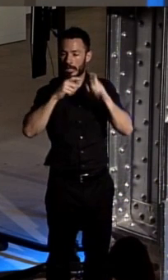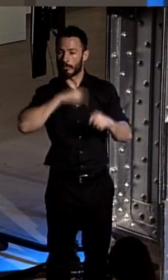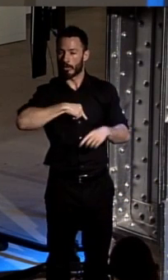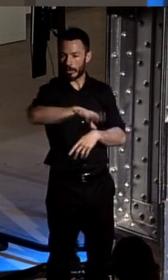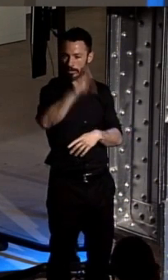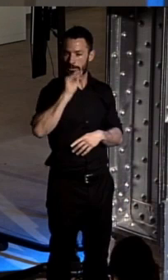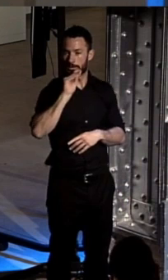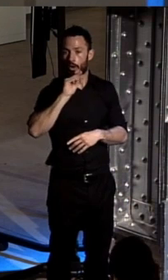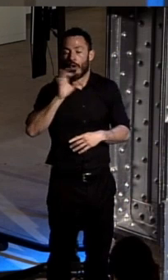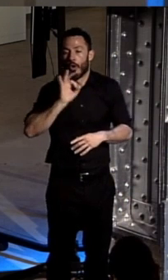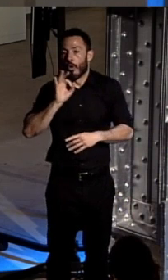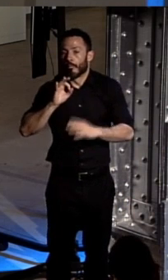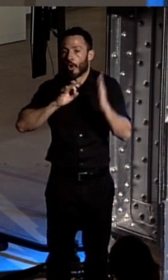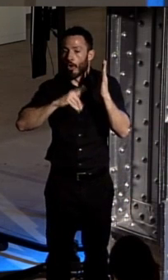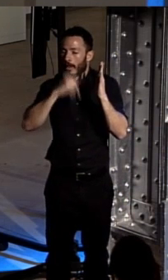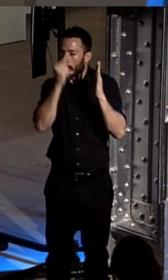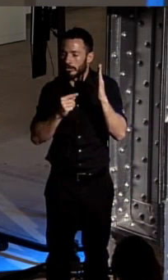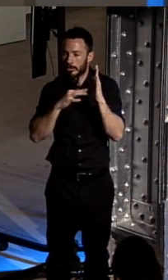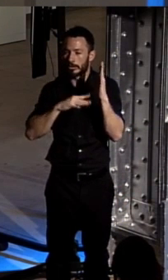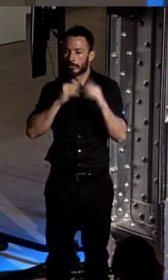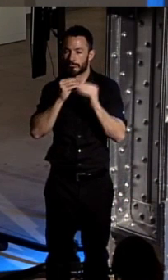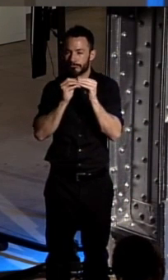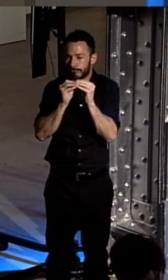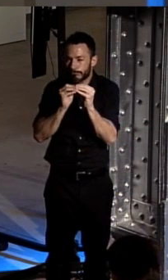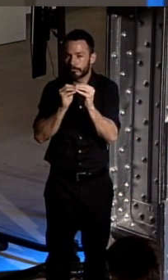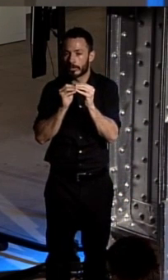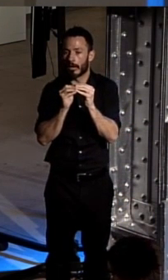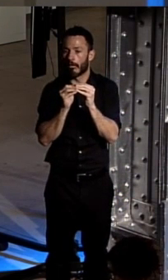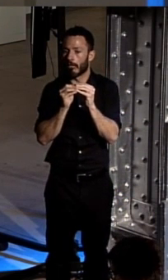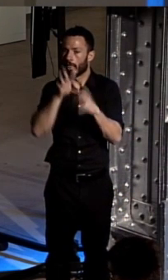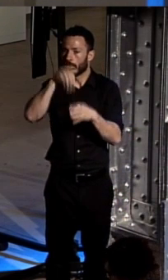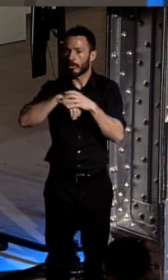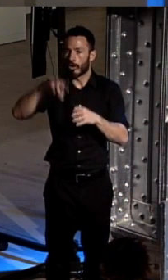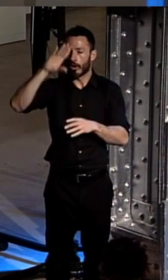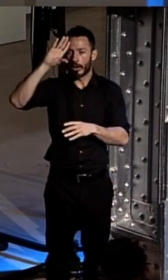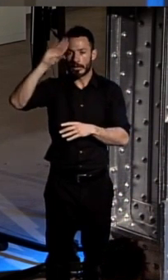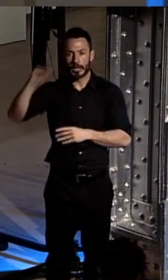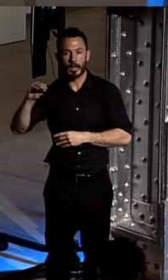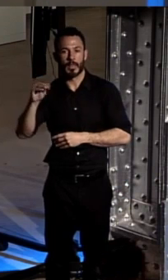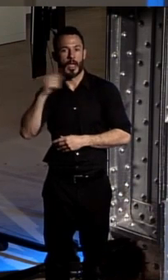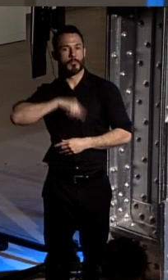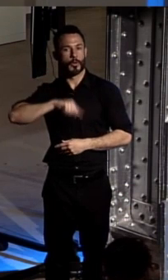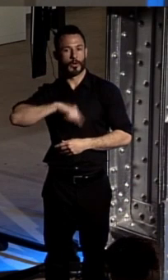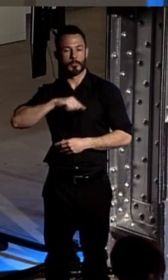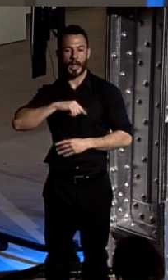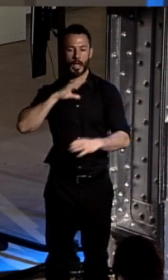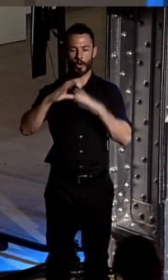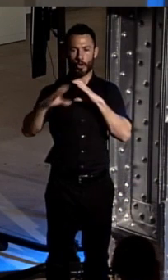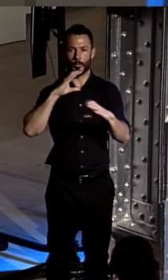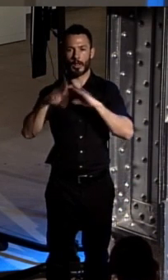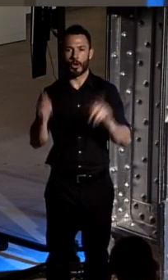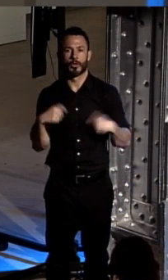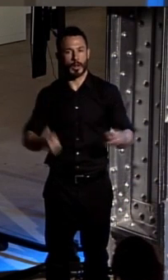diseñar ordenadores que tengan esta inteligencia emocional y podamos tener una relación más natural con ellos. O también